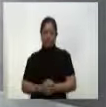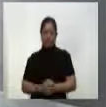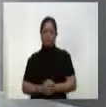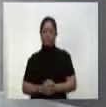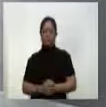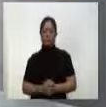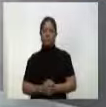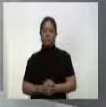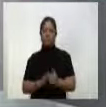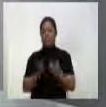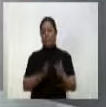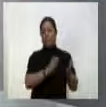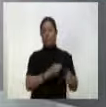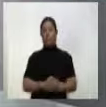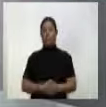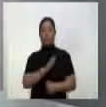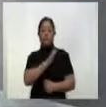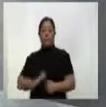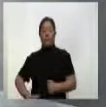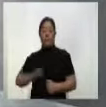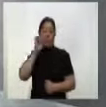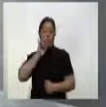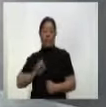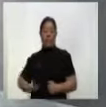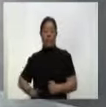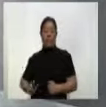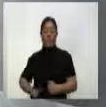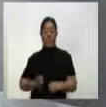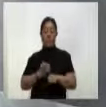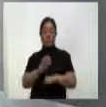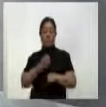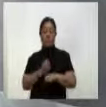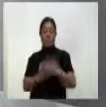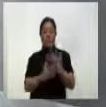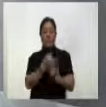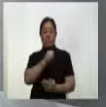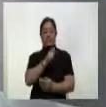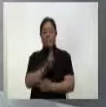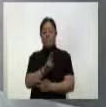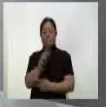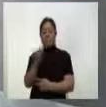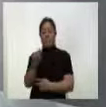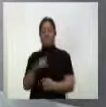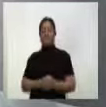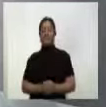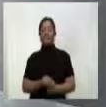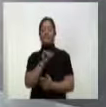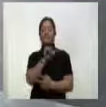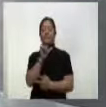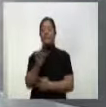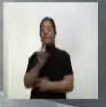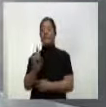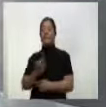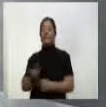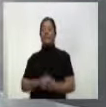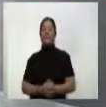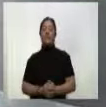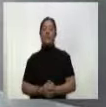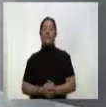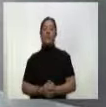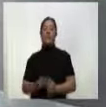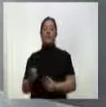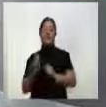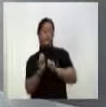En más información, la candidata al gobierno del estado por la coalición Unidos por Tlaxcala, Anabel Ábalos Empualteca,